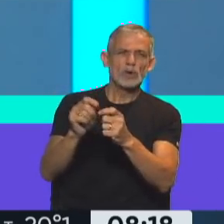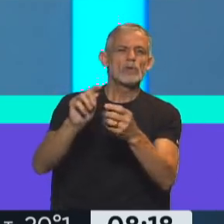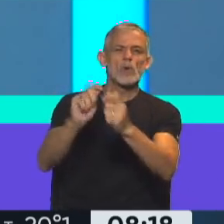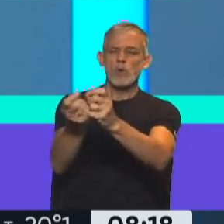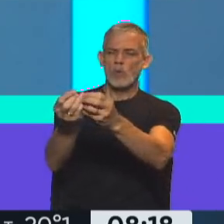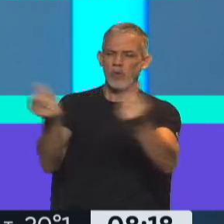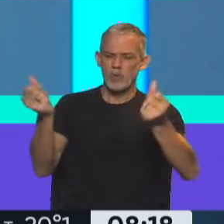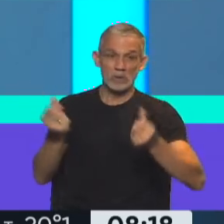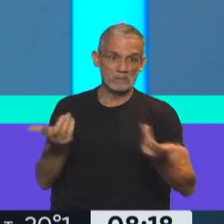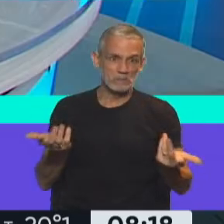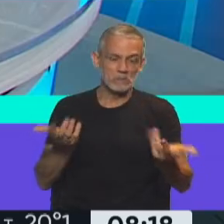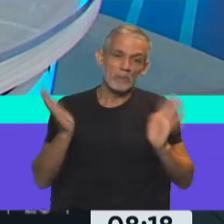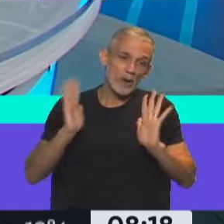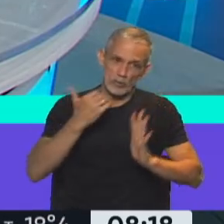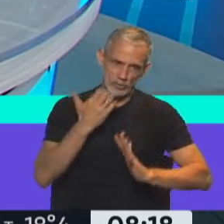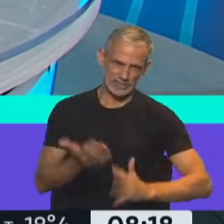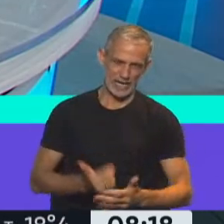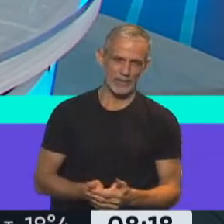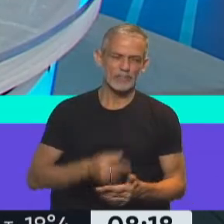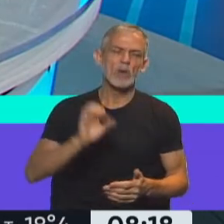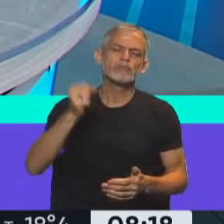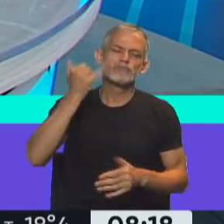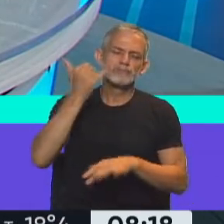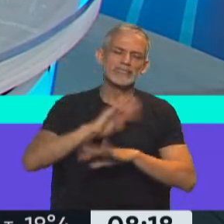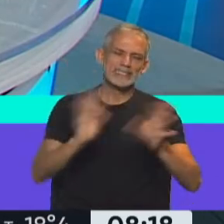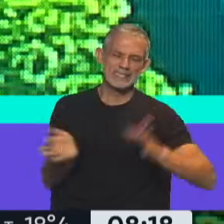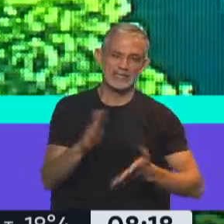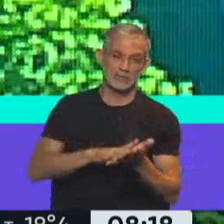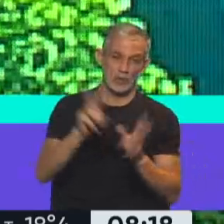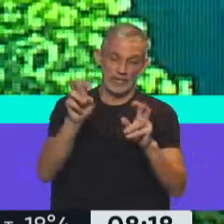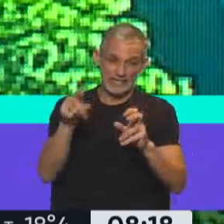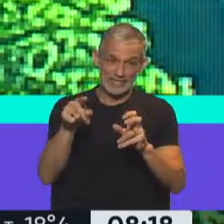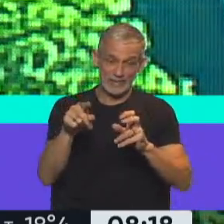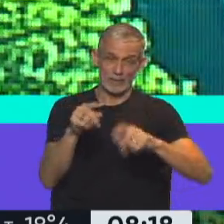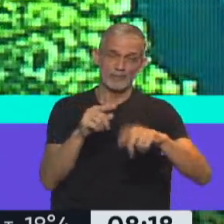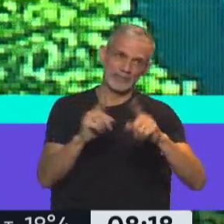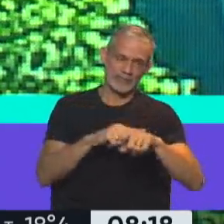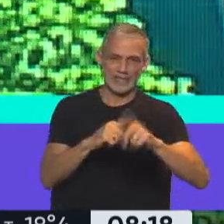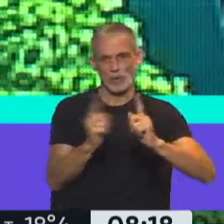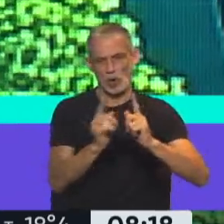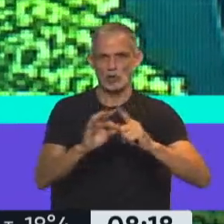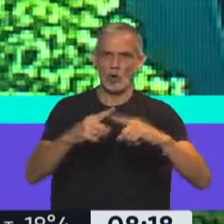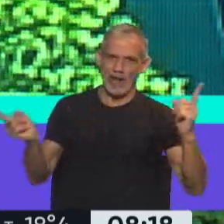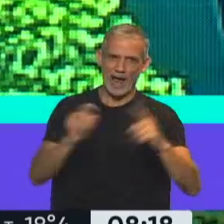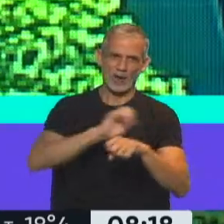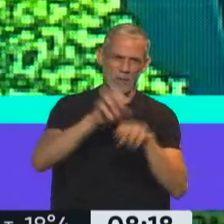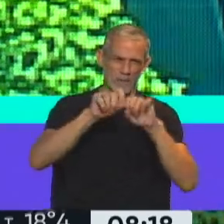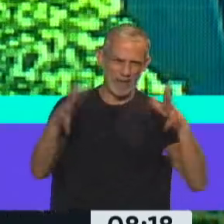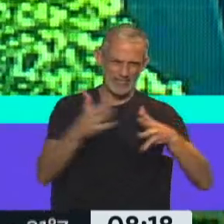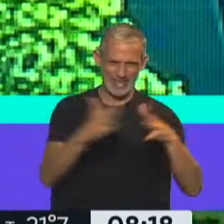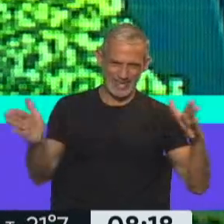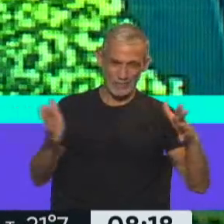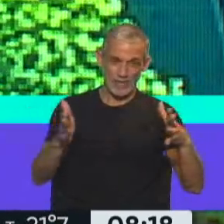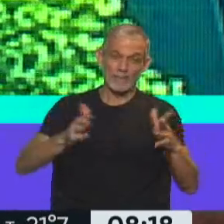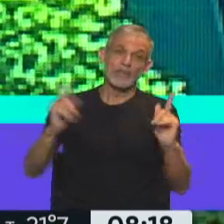pero no es lo que está pasando en estos momentos. La experiencia que tenemos en este corto, largo tiempo de pandemia,